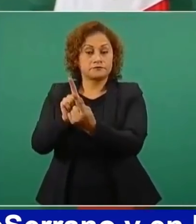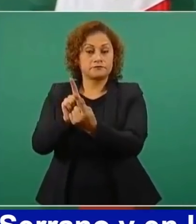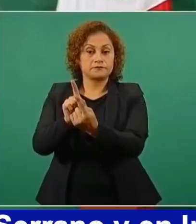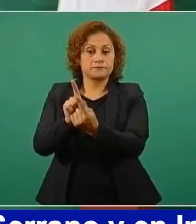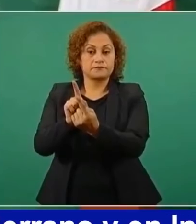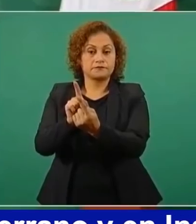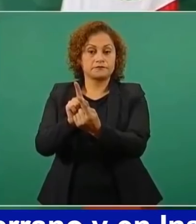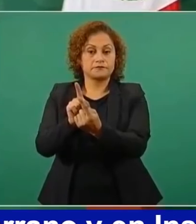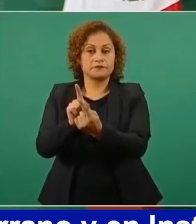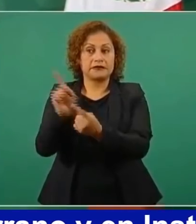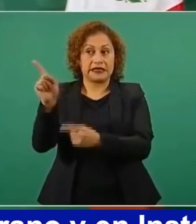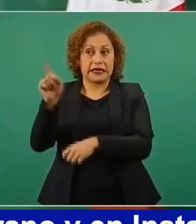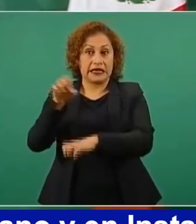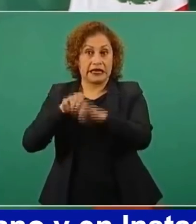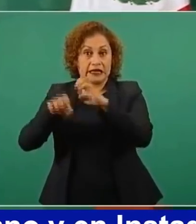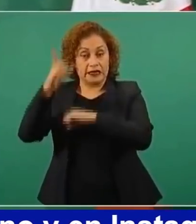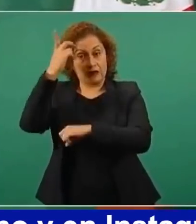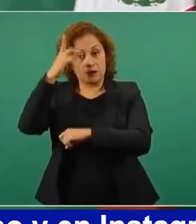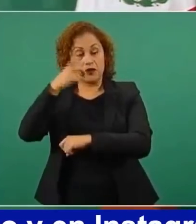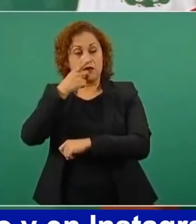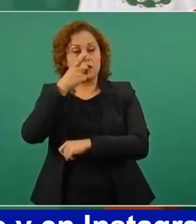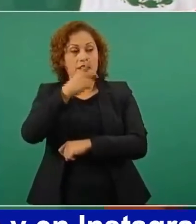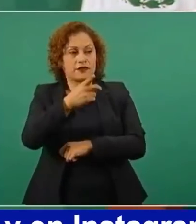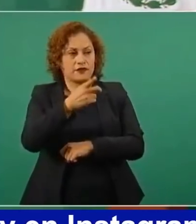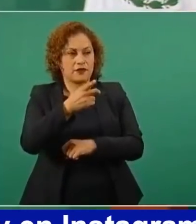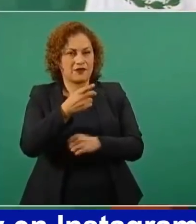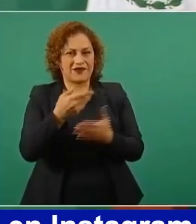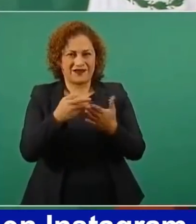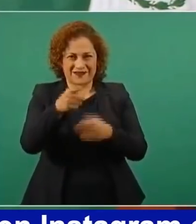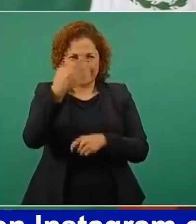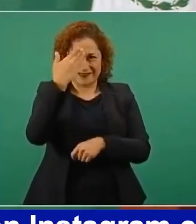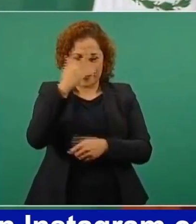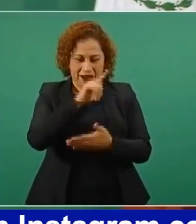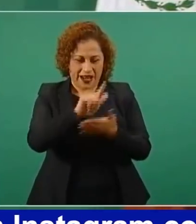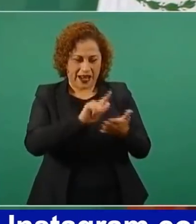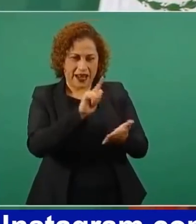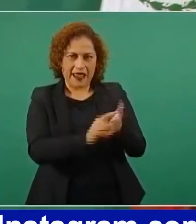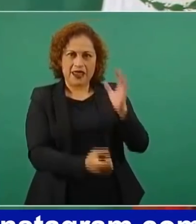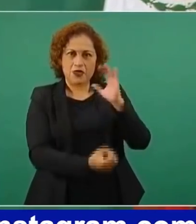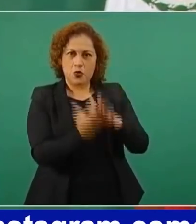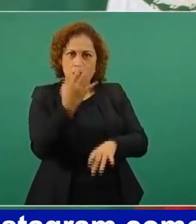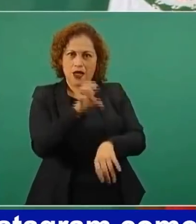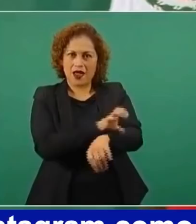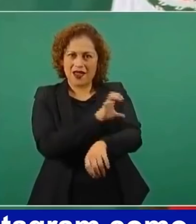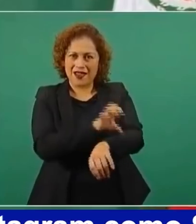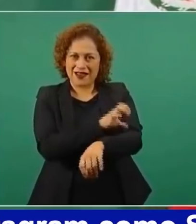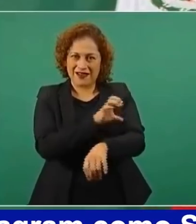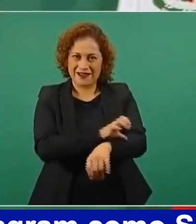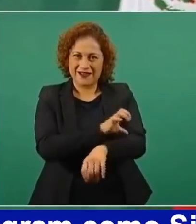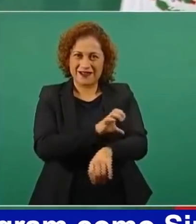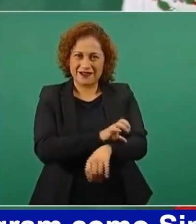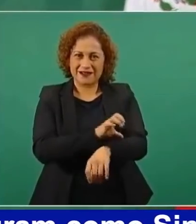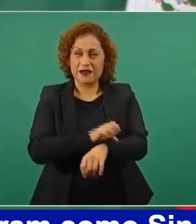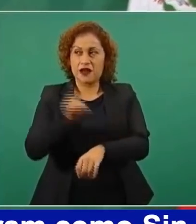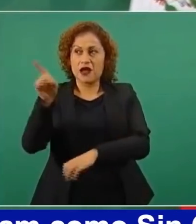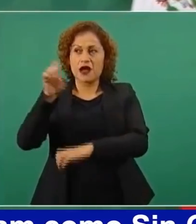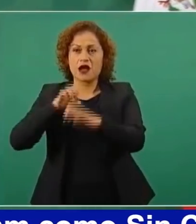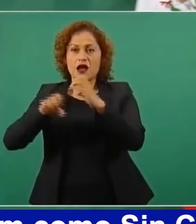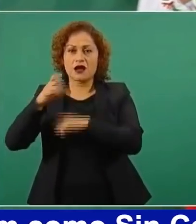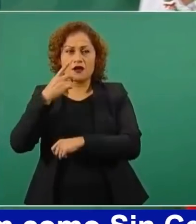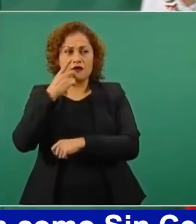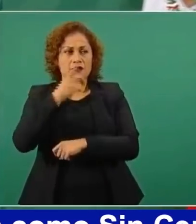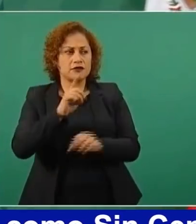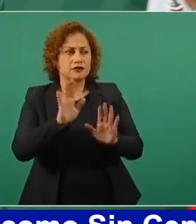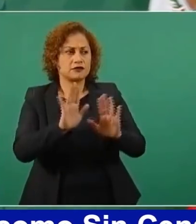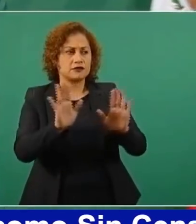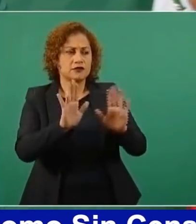amparar ahora con la ley eléctrica, nosotros queremos arreglo, no queremos que nos mencionen en